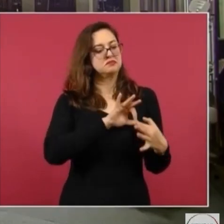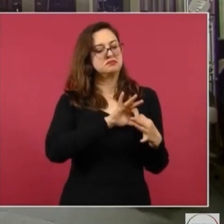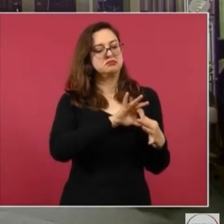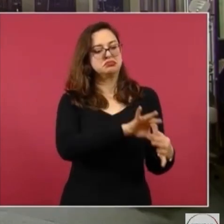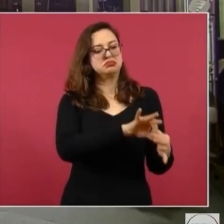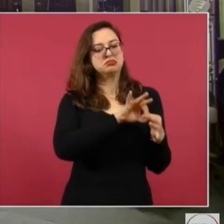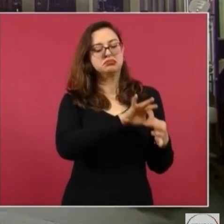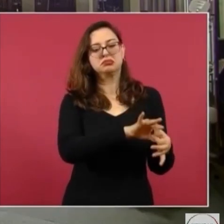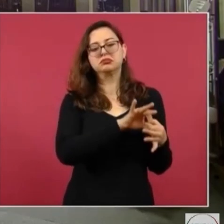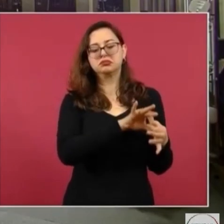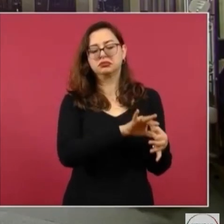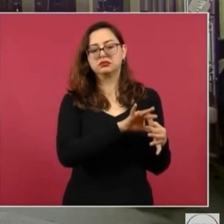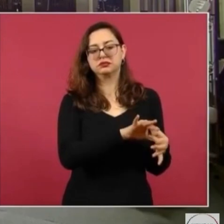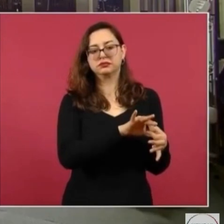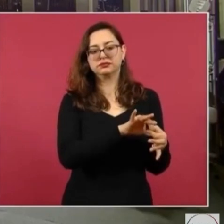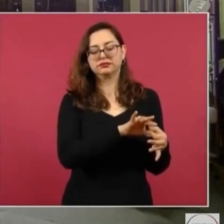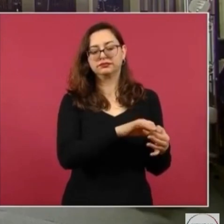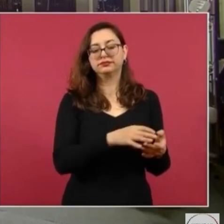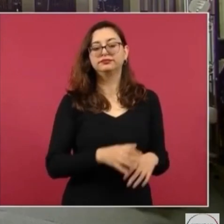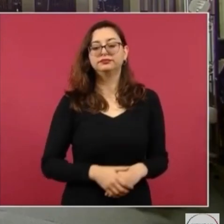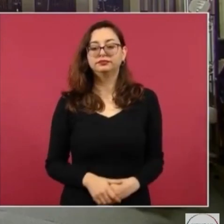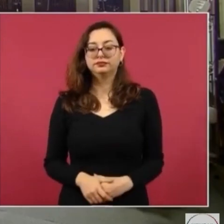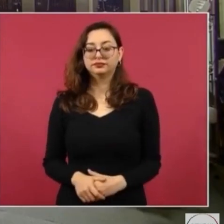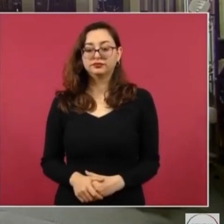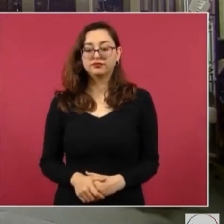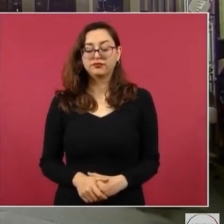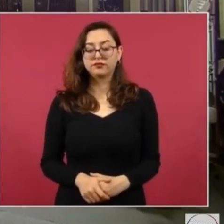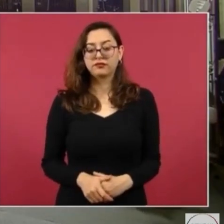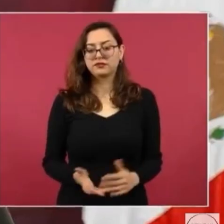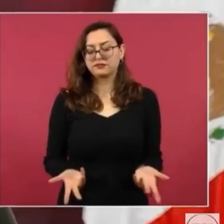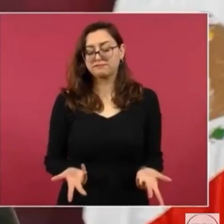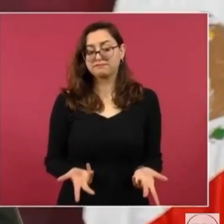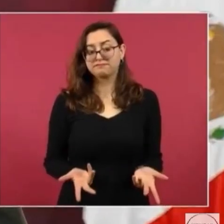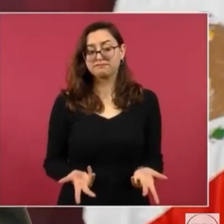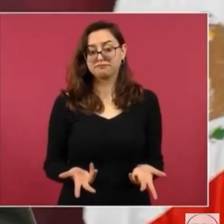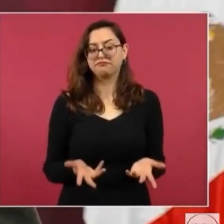pues Krause hacía libros